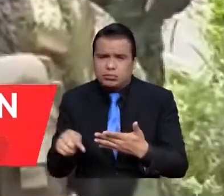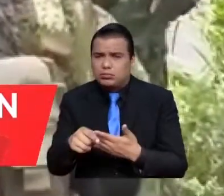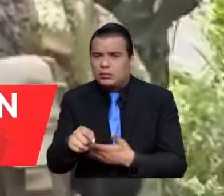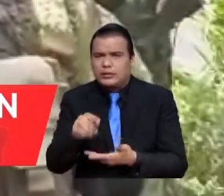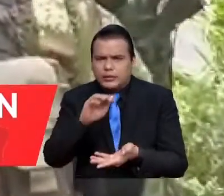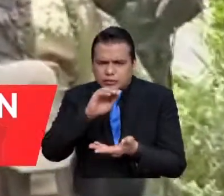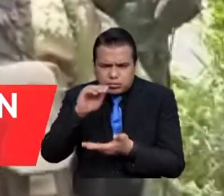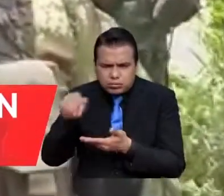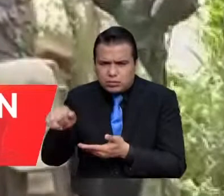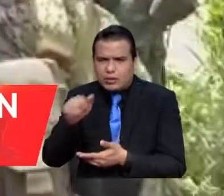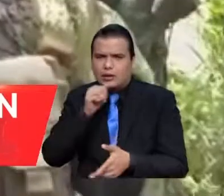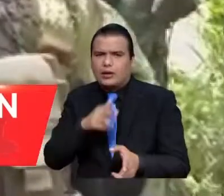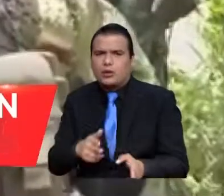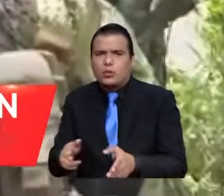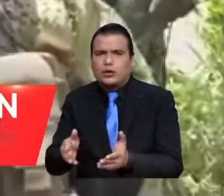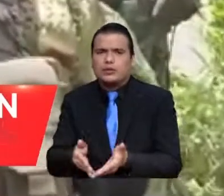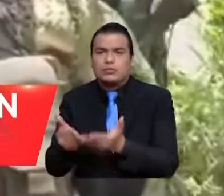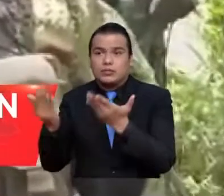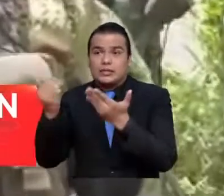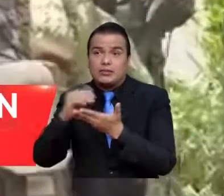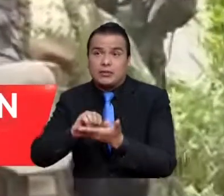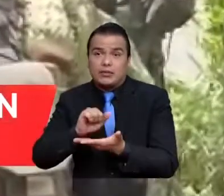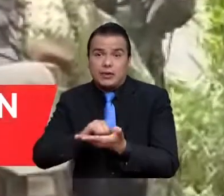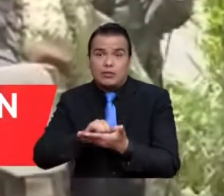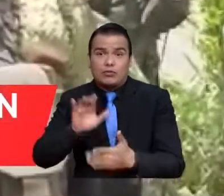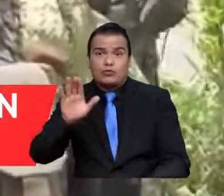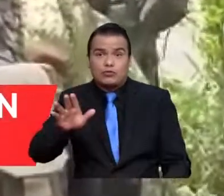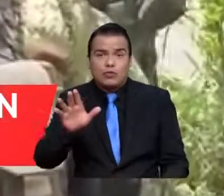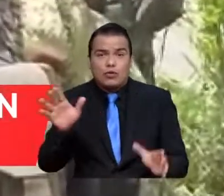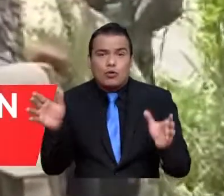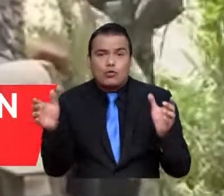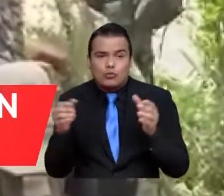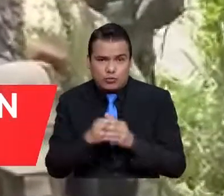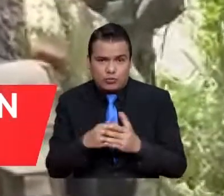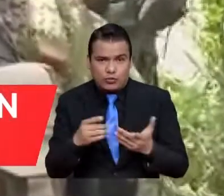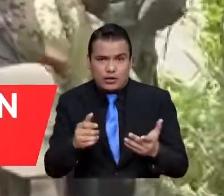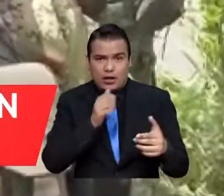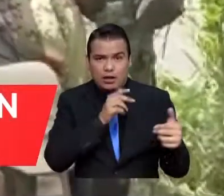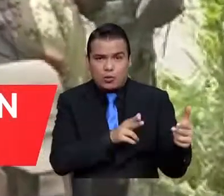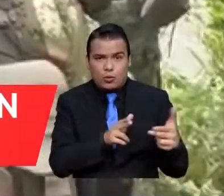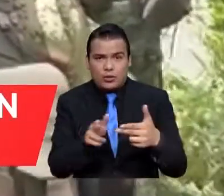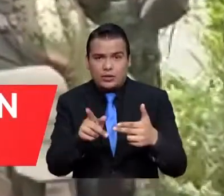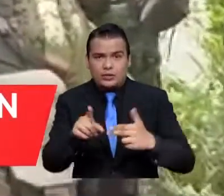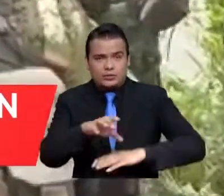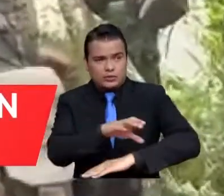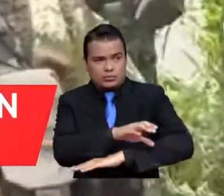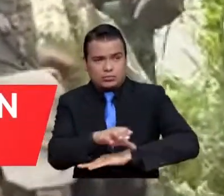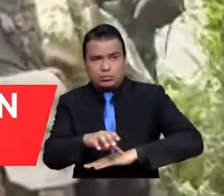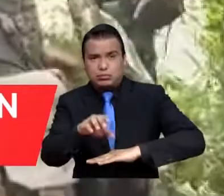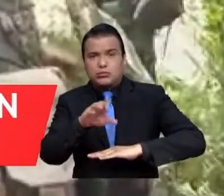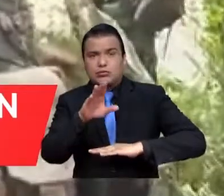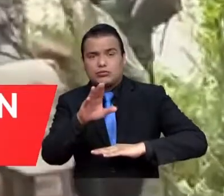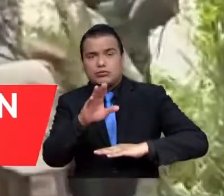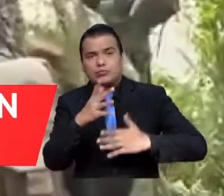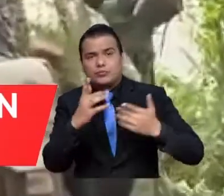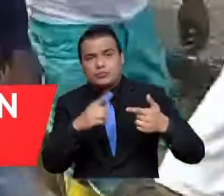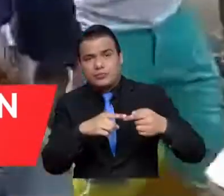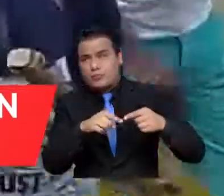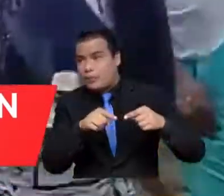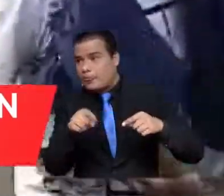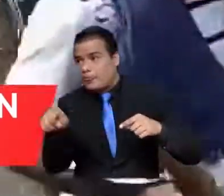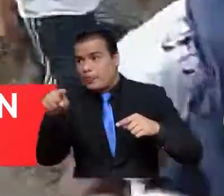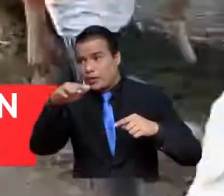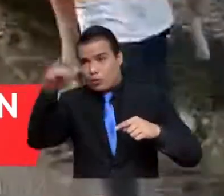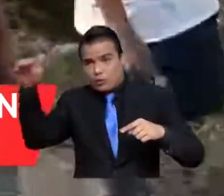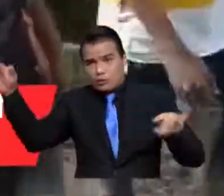armas, explosivos, municiones. Es una conexión directa entre las costas del Pacífico y la cordillera nariñense.